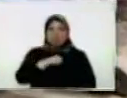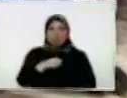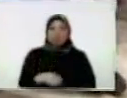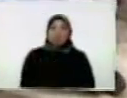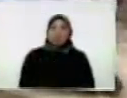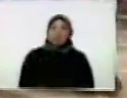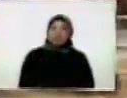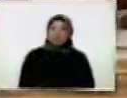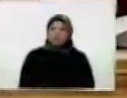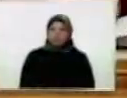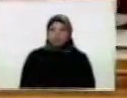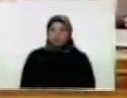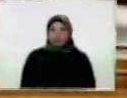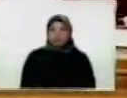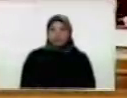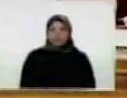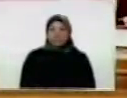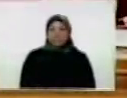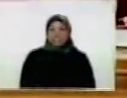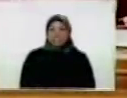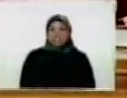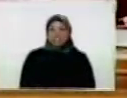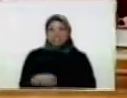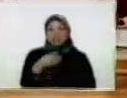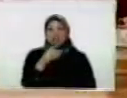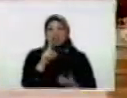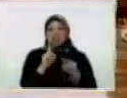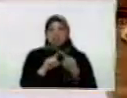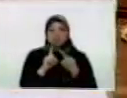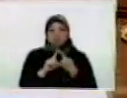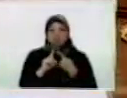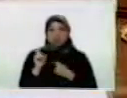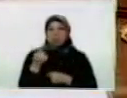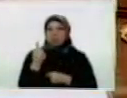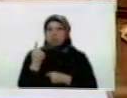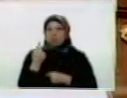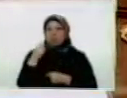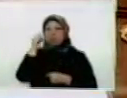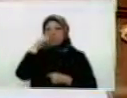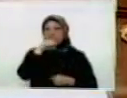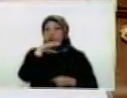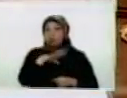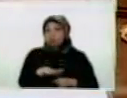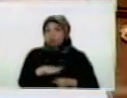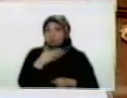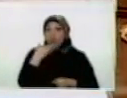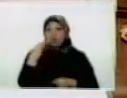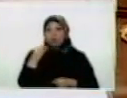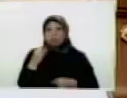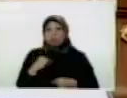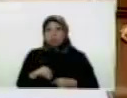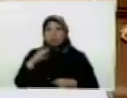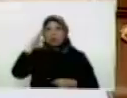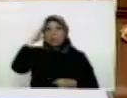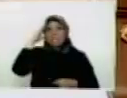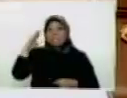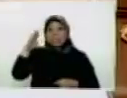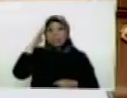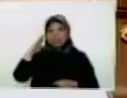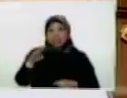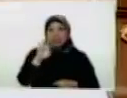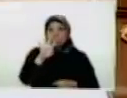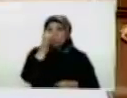Primer punto, señor secretario. Acuerdo constituyente en conmemoración de la gesta histórica de la juventud militar bolivariana del